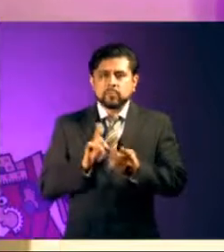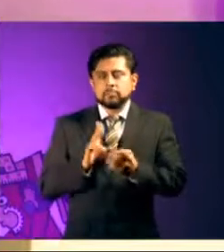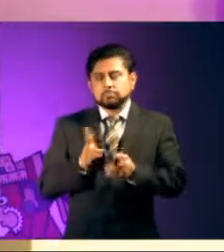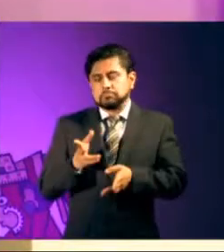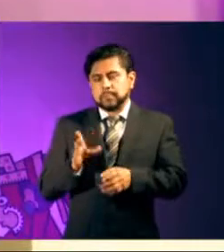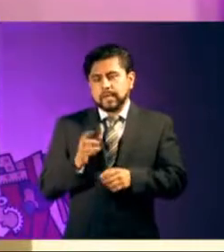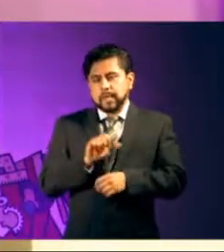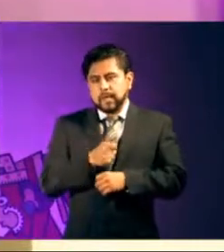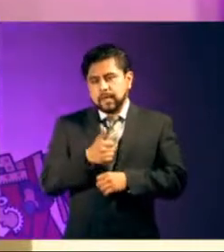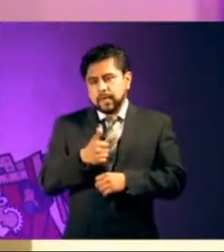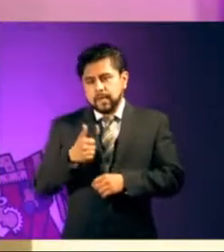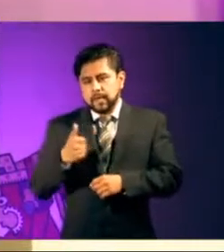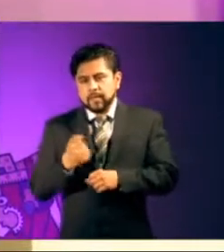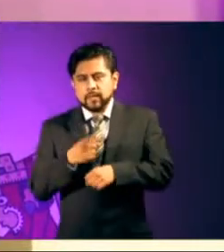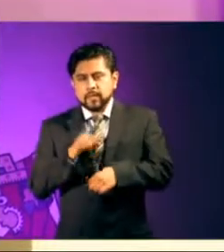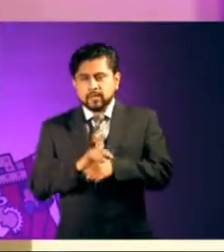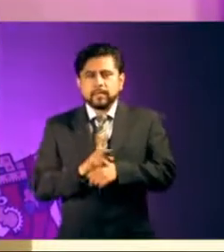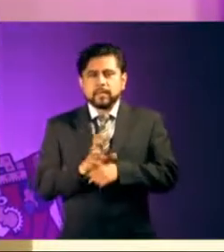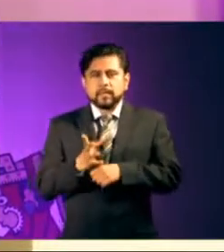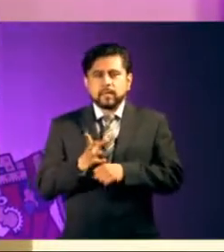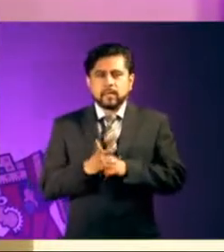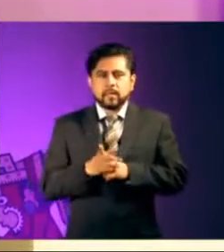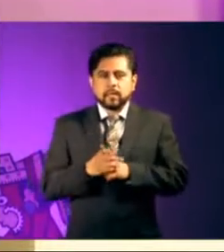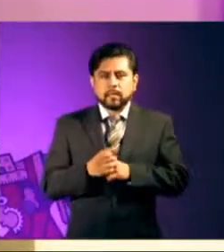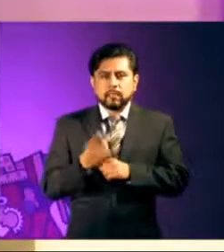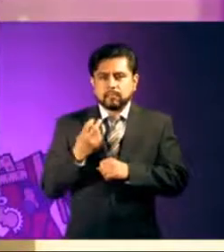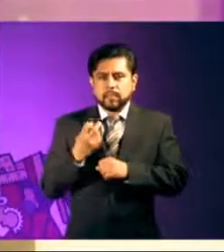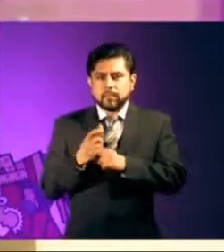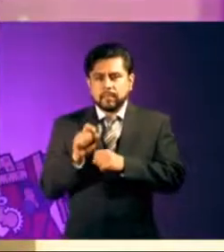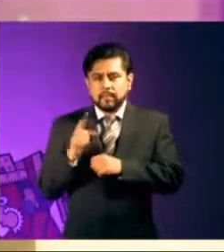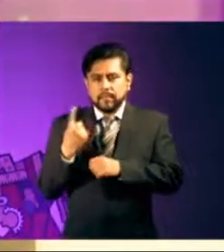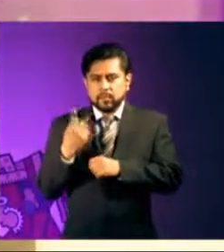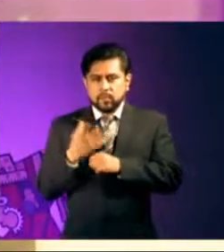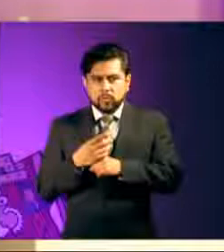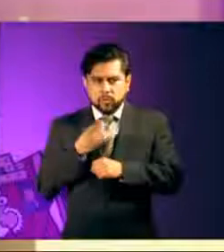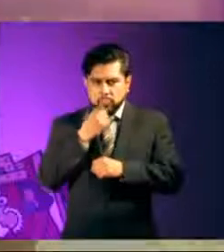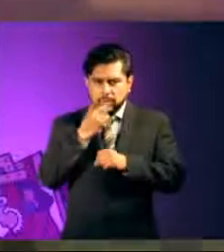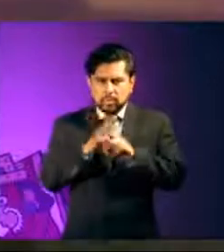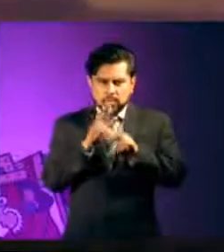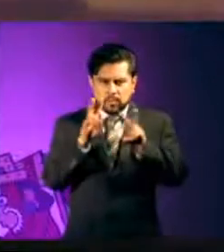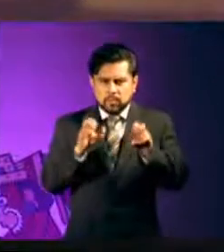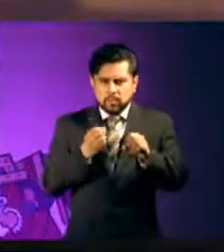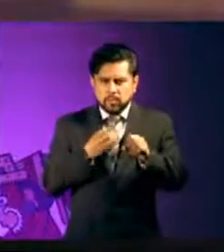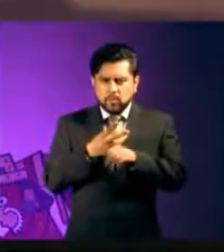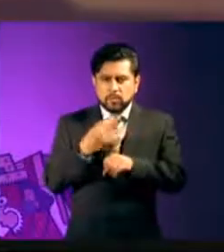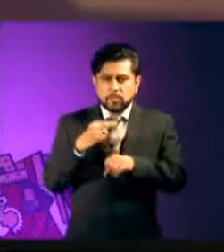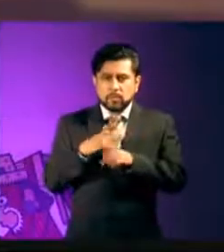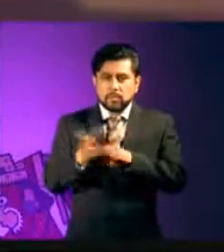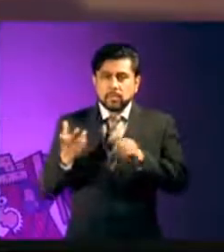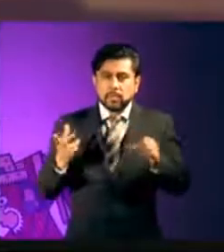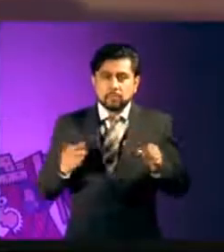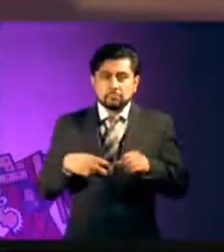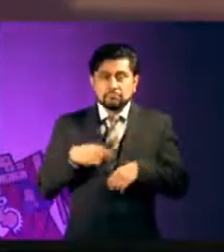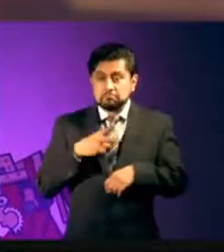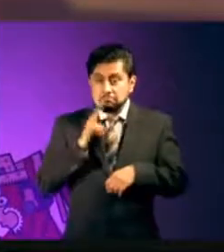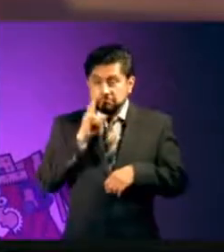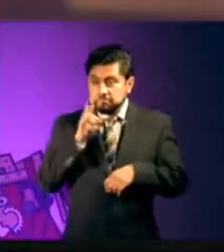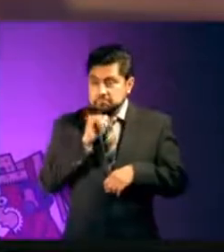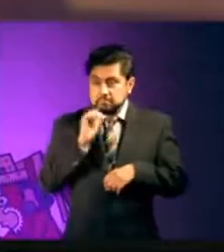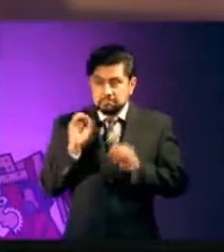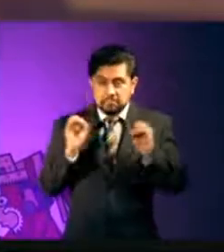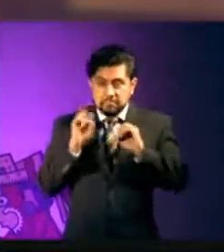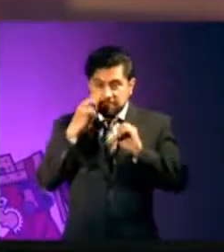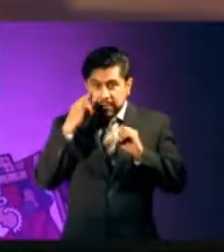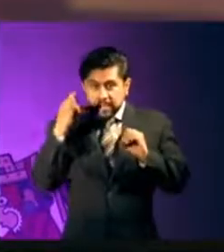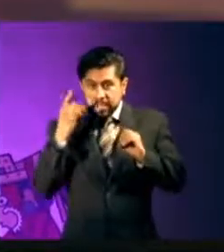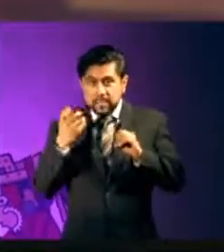usted no lo vea que yo siempre me opuse que se llamara aunque ustedes no lo vean porque después no lo va a ver nadie pero bueno